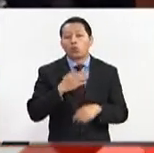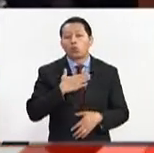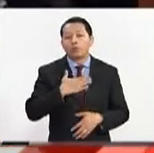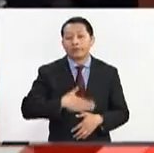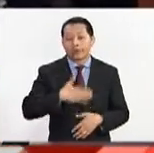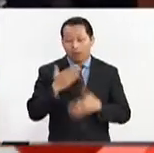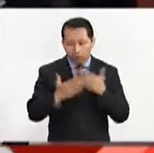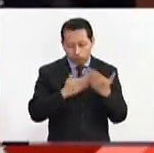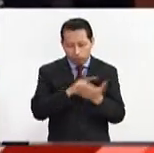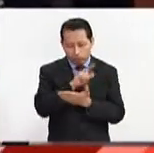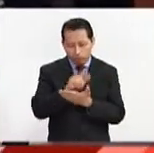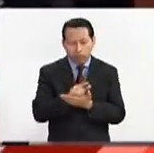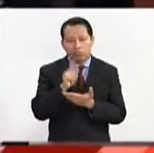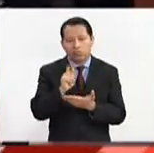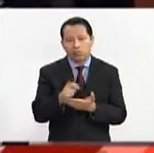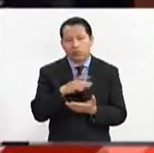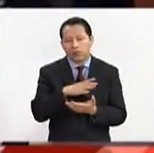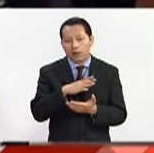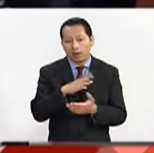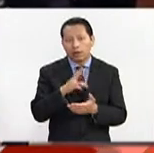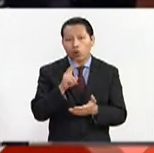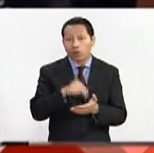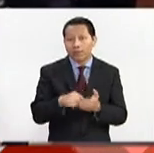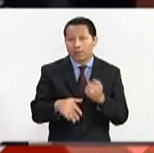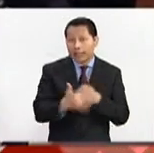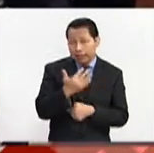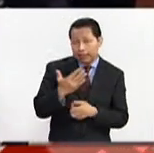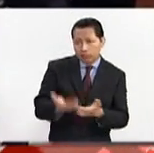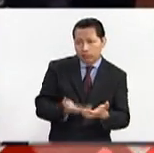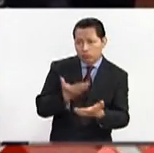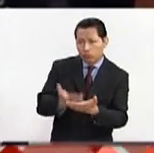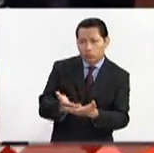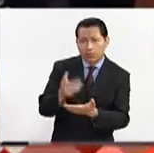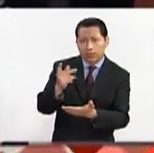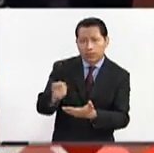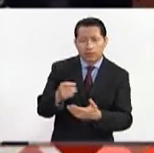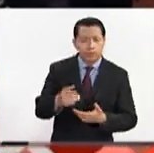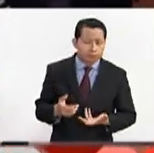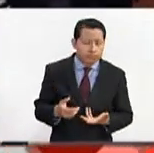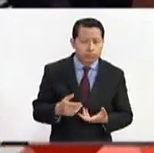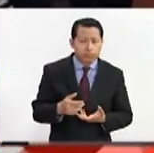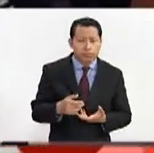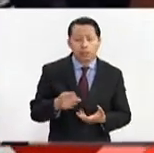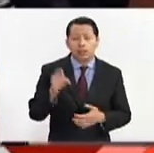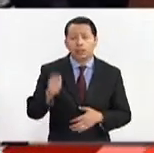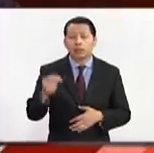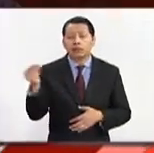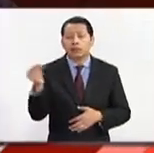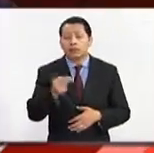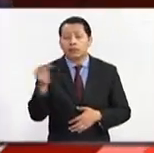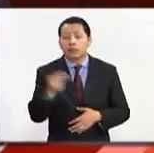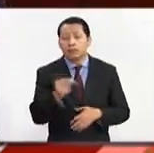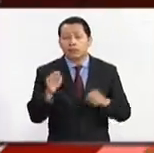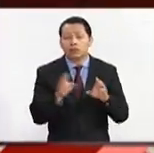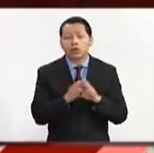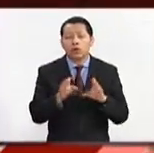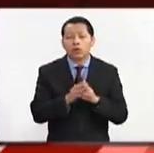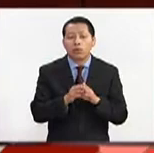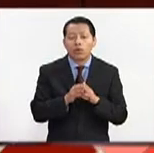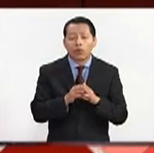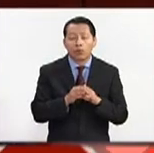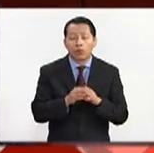estudios legislativos, que es donde está desde 2015 esta iniciativa, porque me parece que lo que necesitamos es ponerle